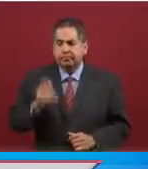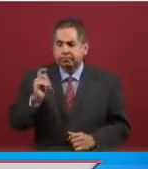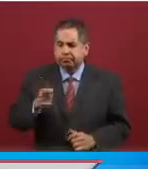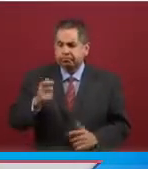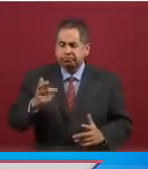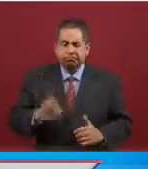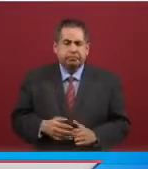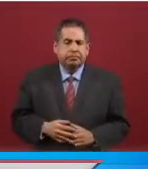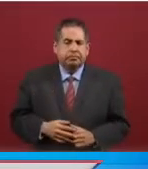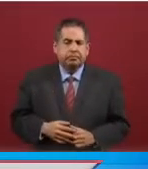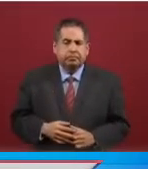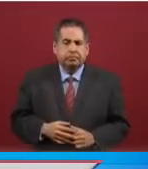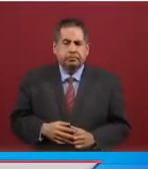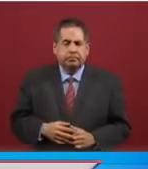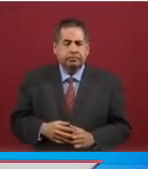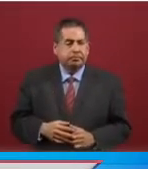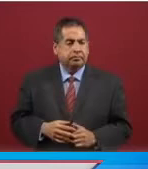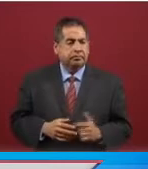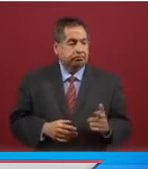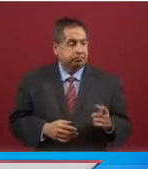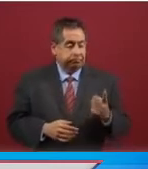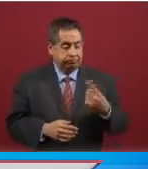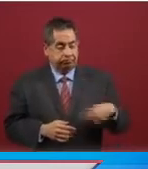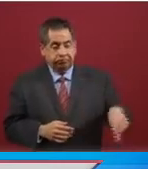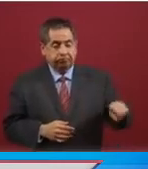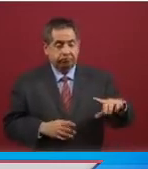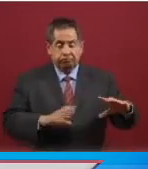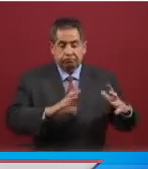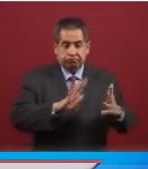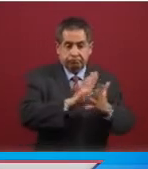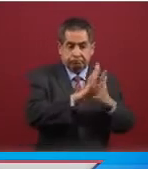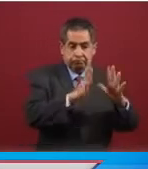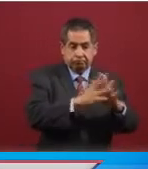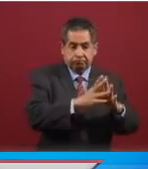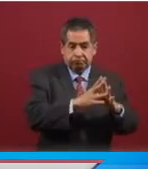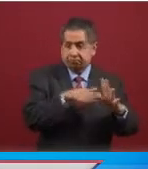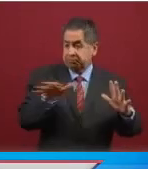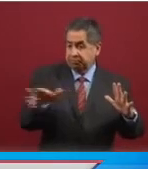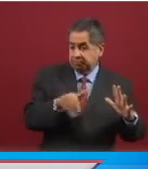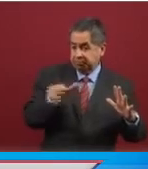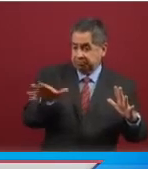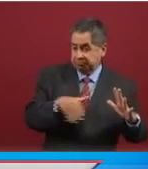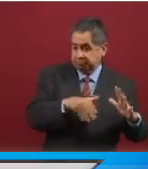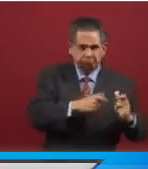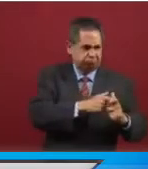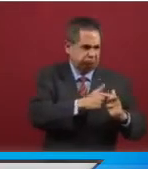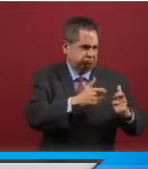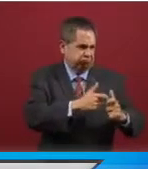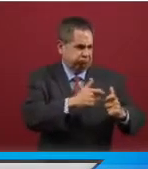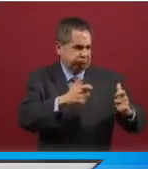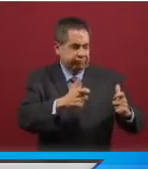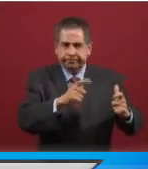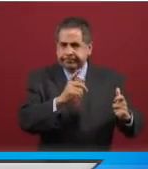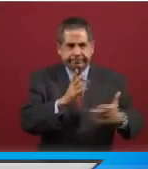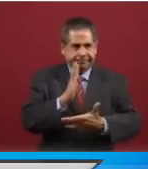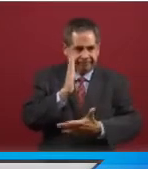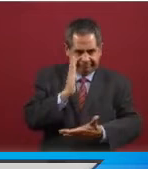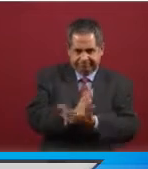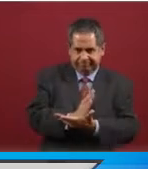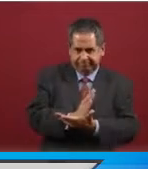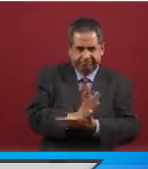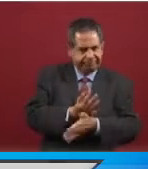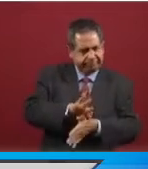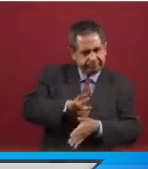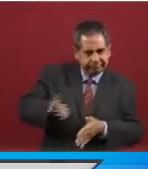Grupos delictivos. Se trabaja en evitar el reclutamiento de jóvenes por la delincuencia, atendiendo las causas y dándoles oportunidades.